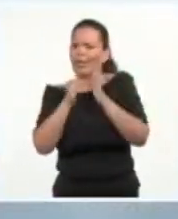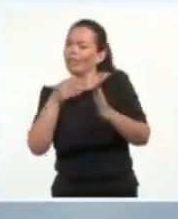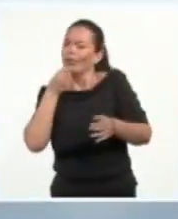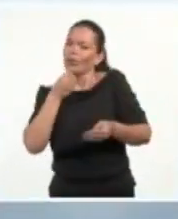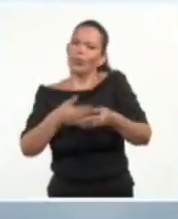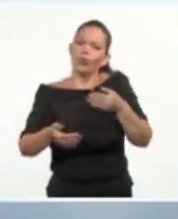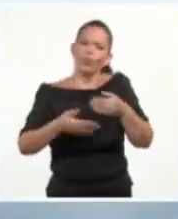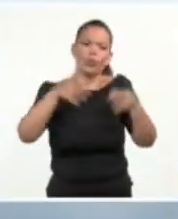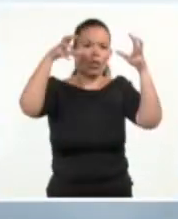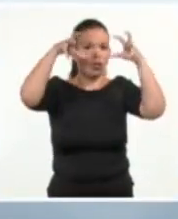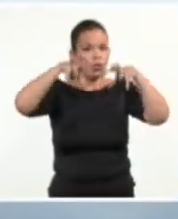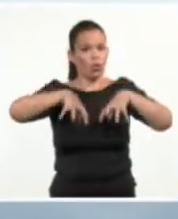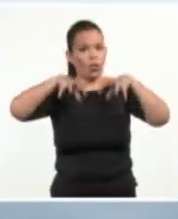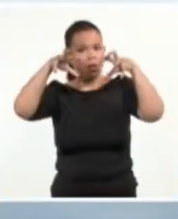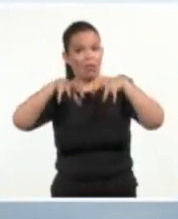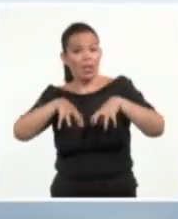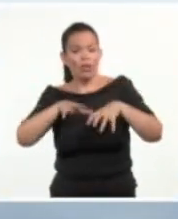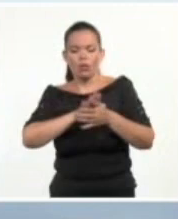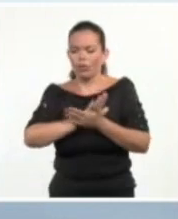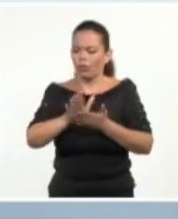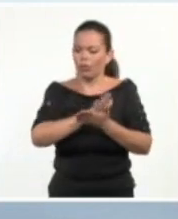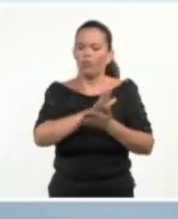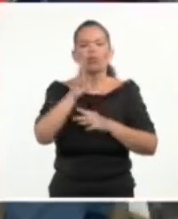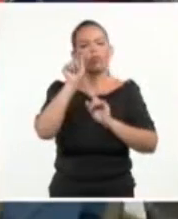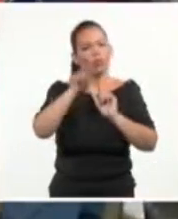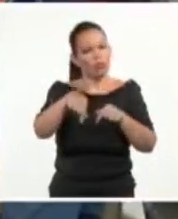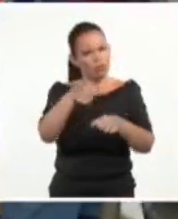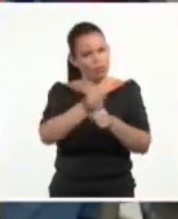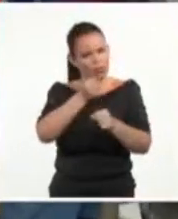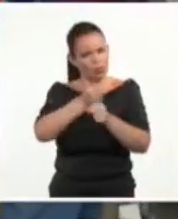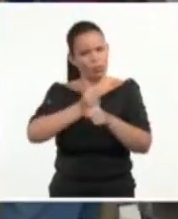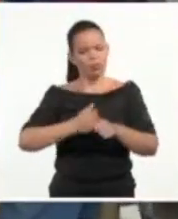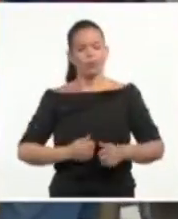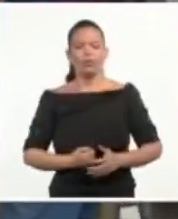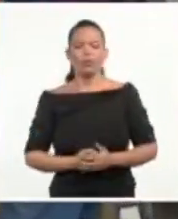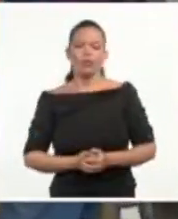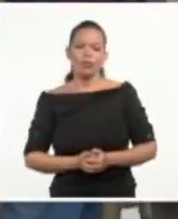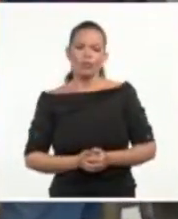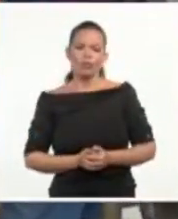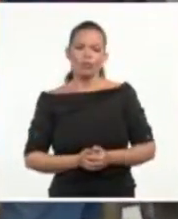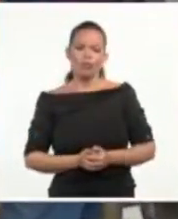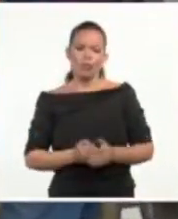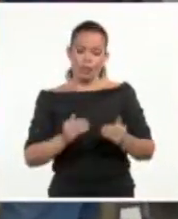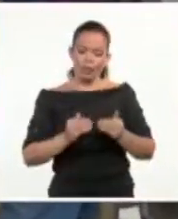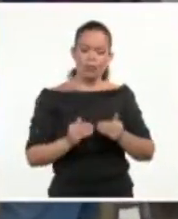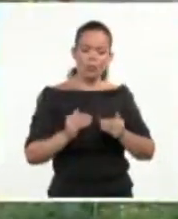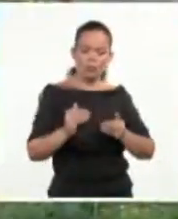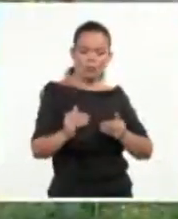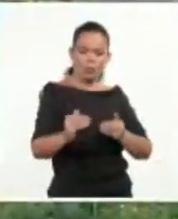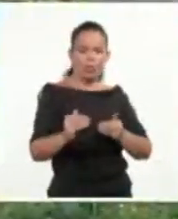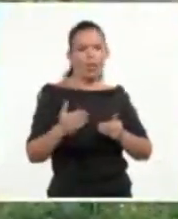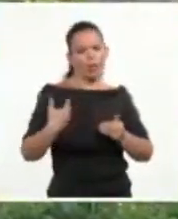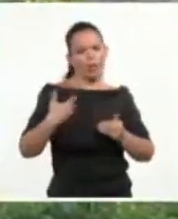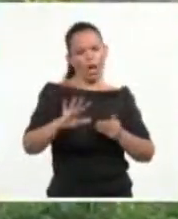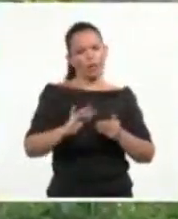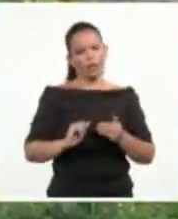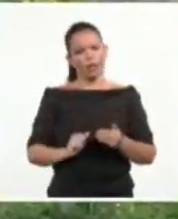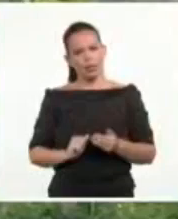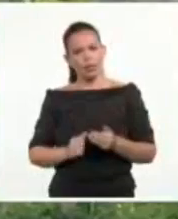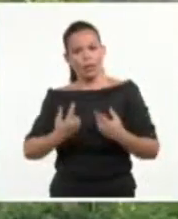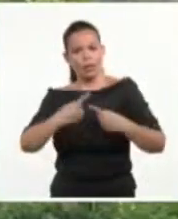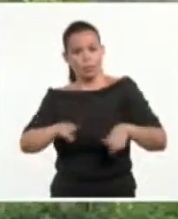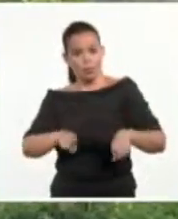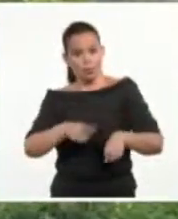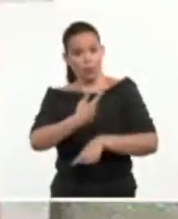trabajando. Muchas horas de trabajo quedan por delante a los miembros de la empresa eléctrica Cienfuegos. No obstante, la empatía se convierte